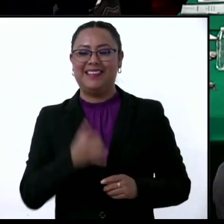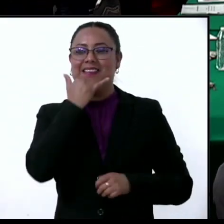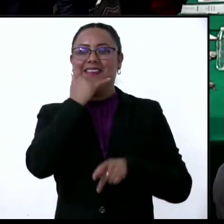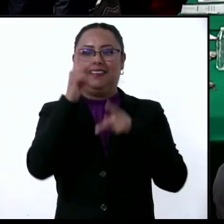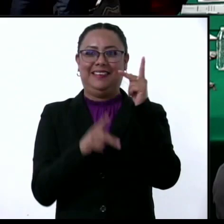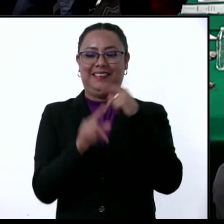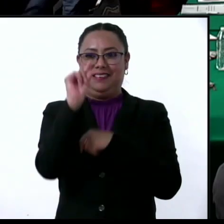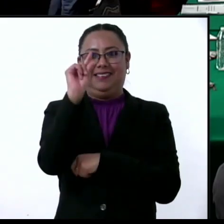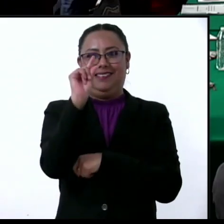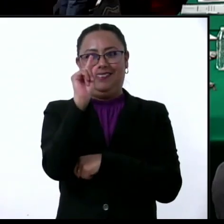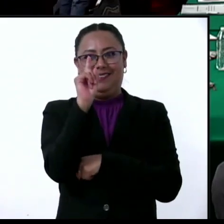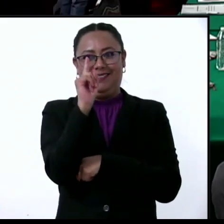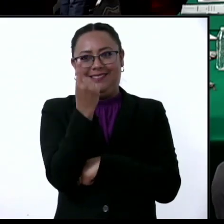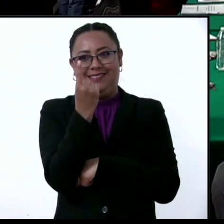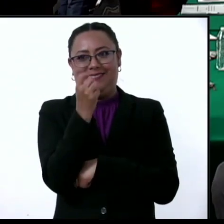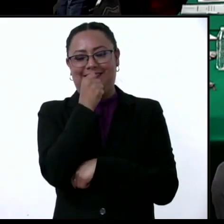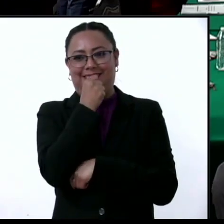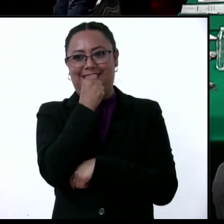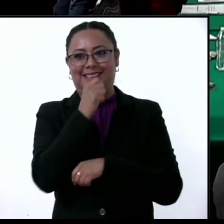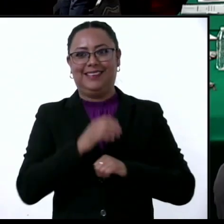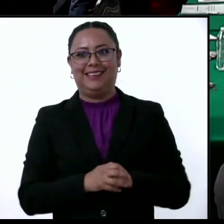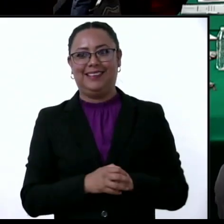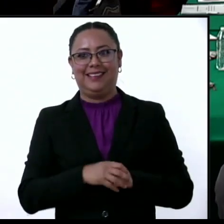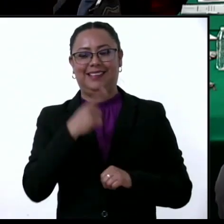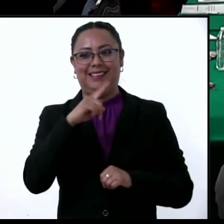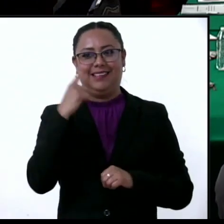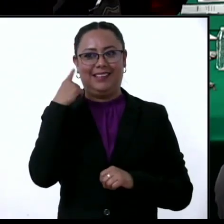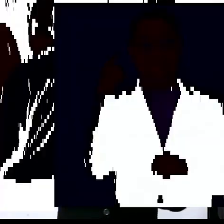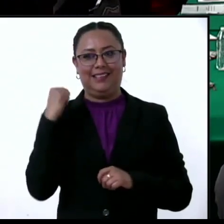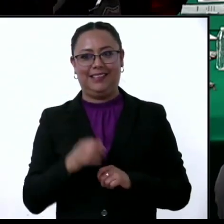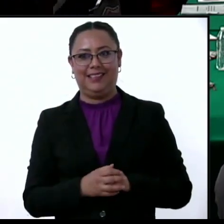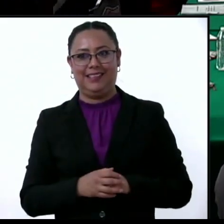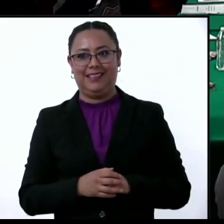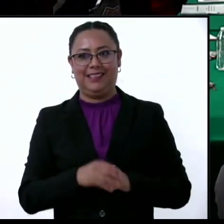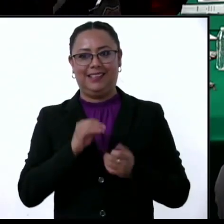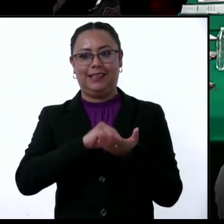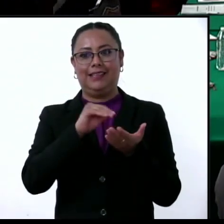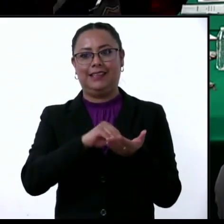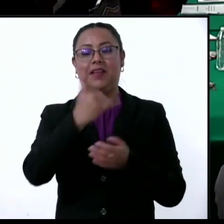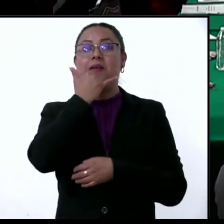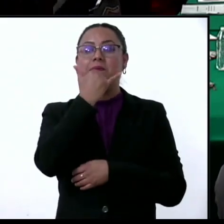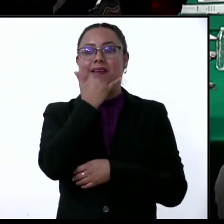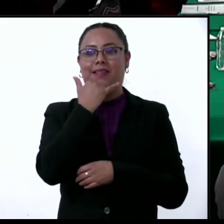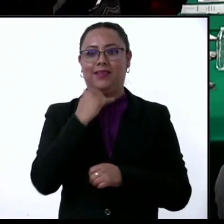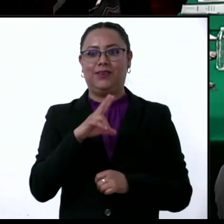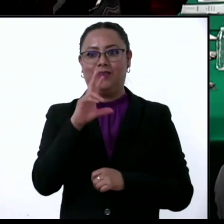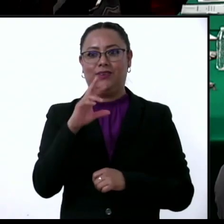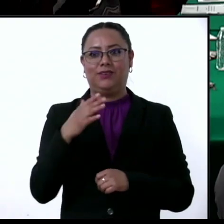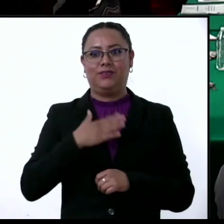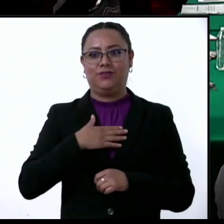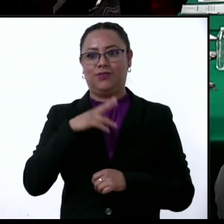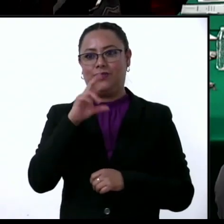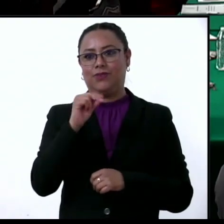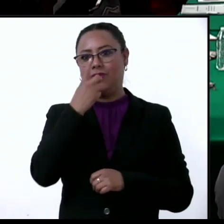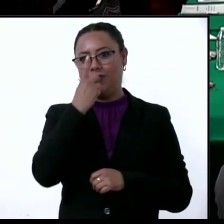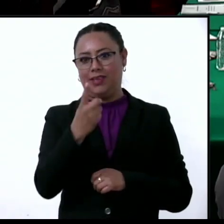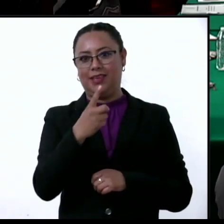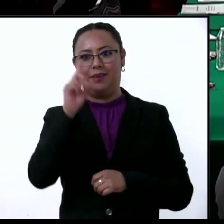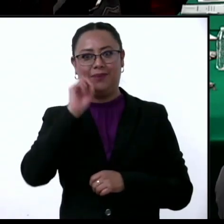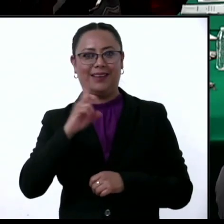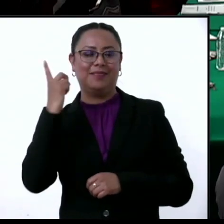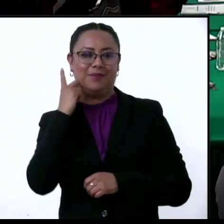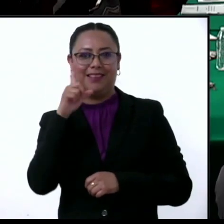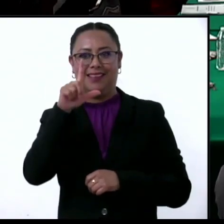Espérenme un segundo, porque si no, sus odios van a ser permanentes. No hice referencia a la diputada Lourdes Paz, claro. Entonces,